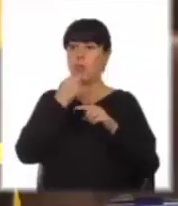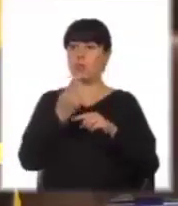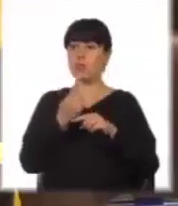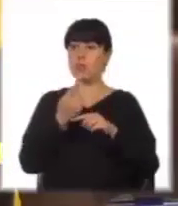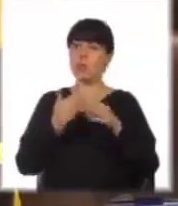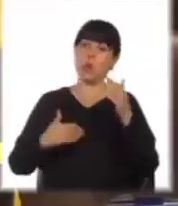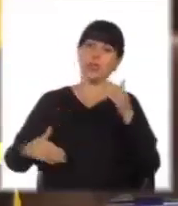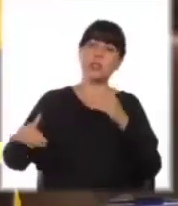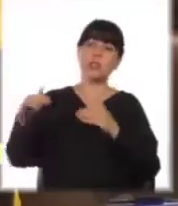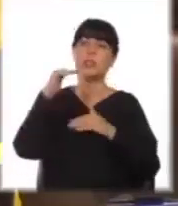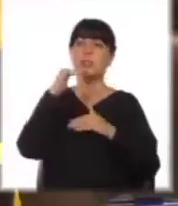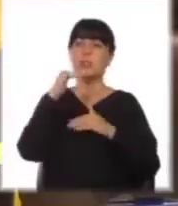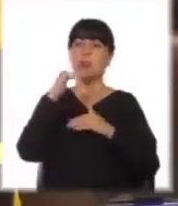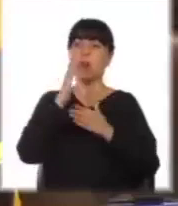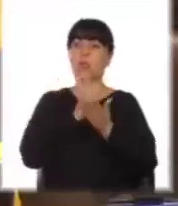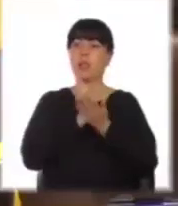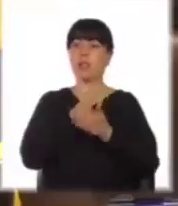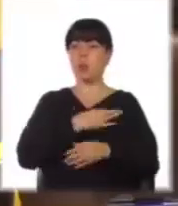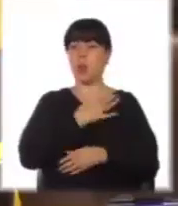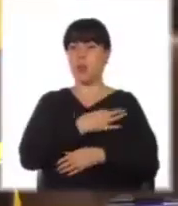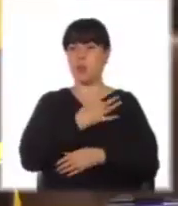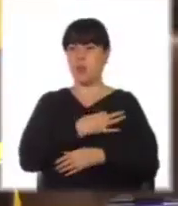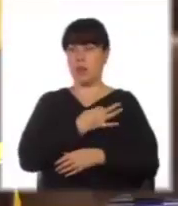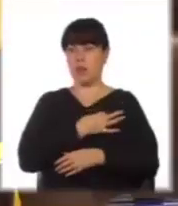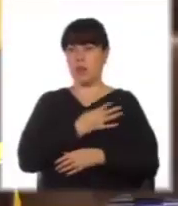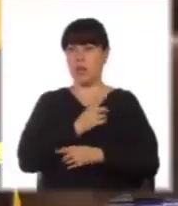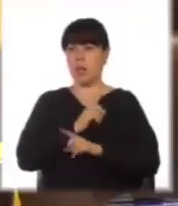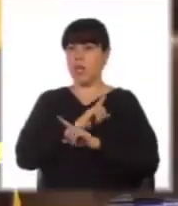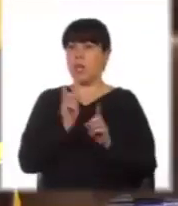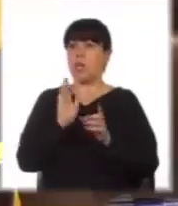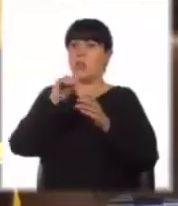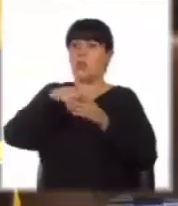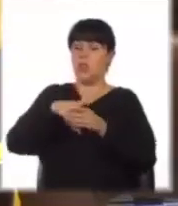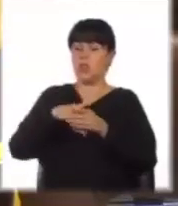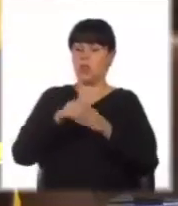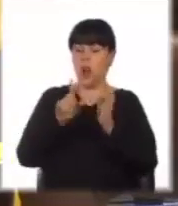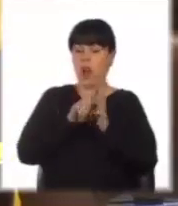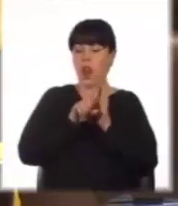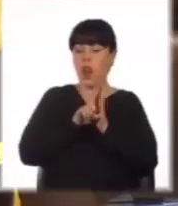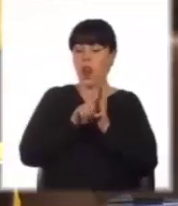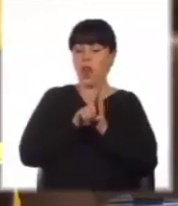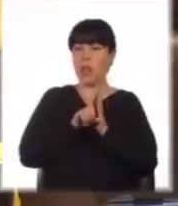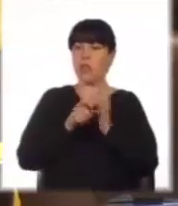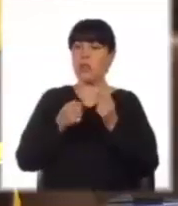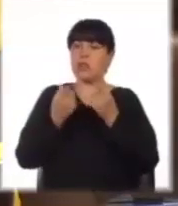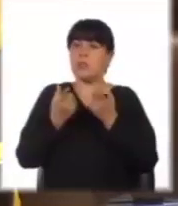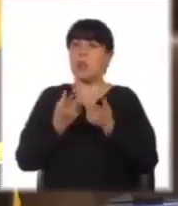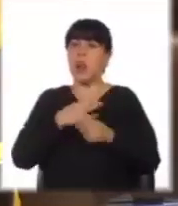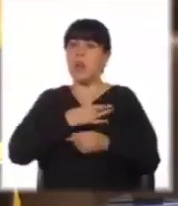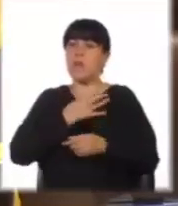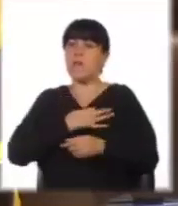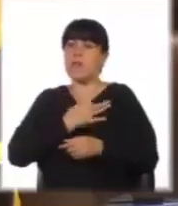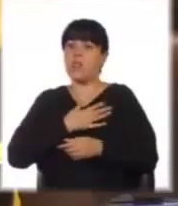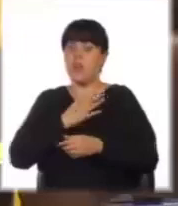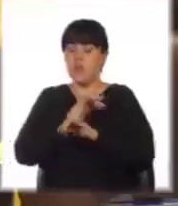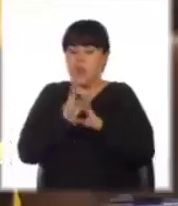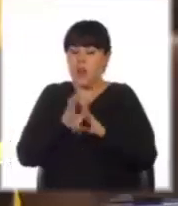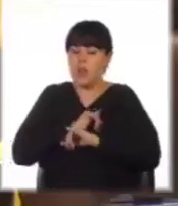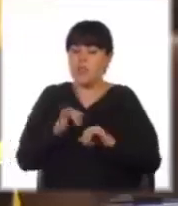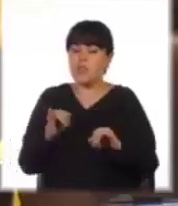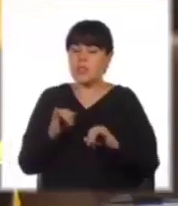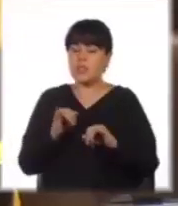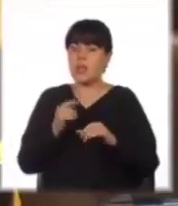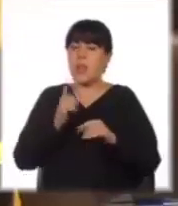encima del derecho a la vida. Y no votan ninguna ley que consagre derecho a ser felices,